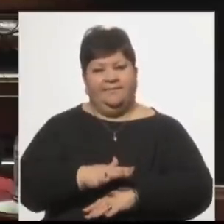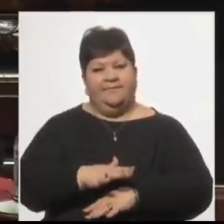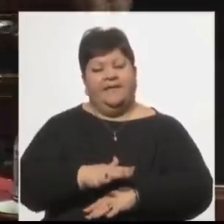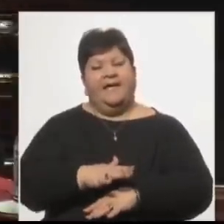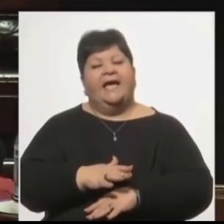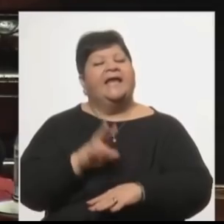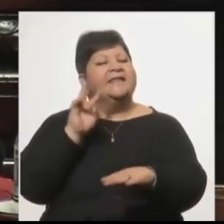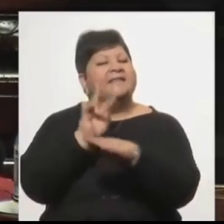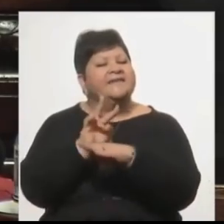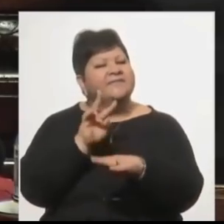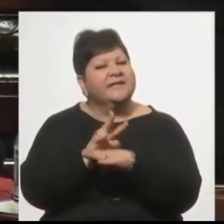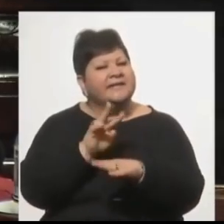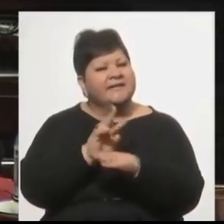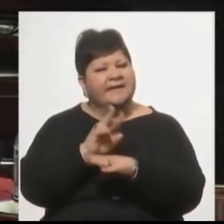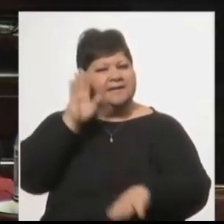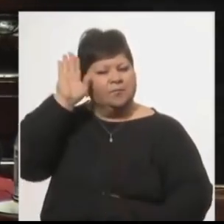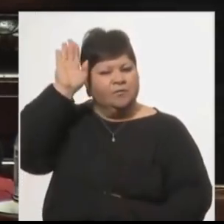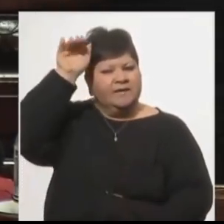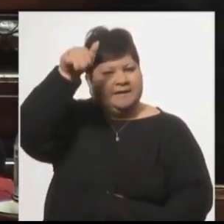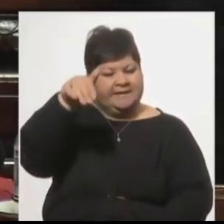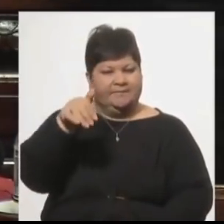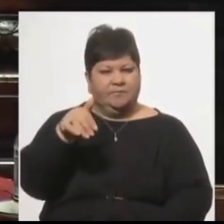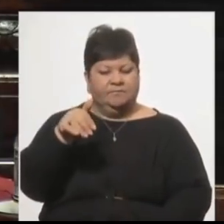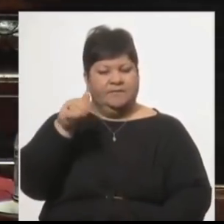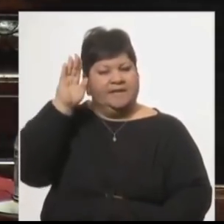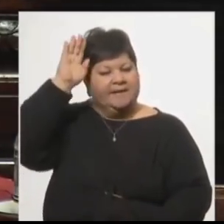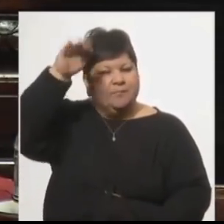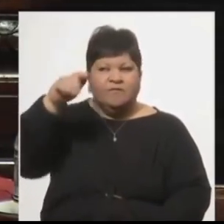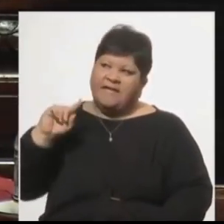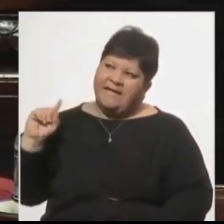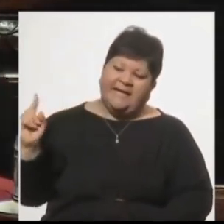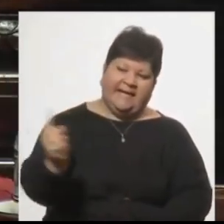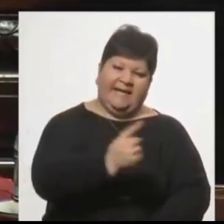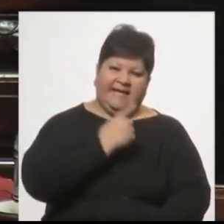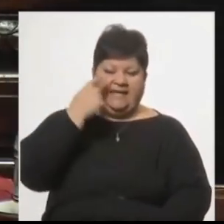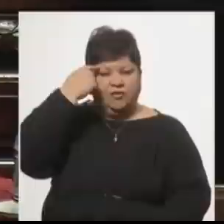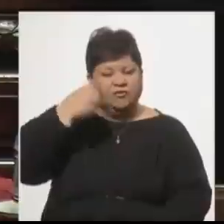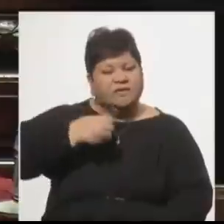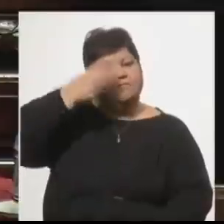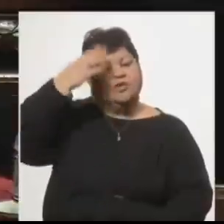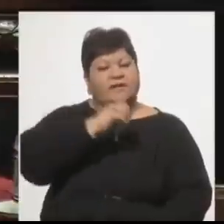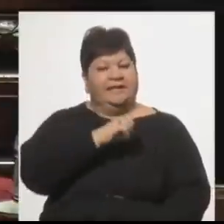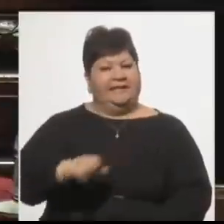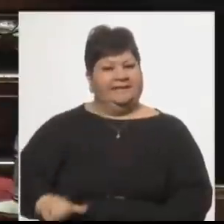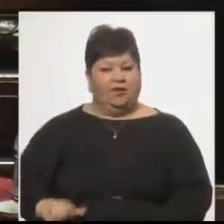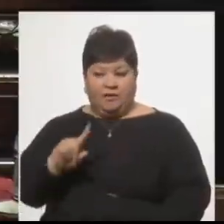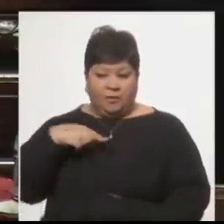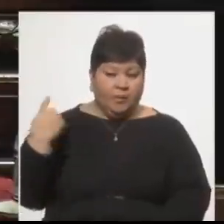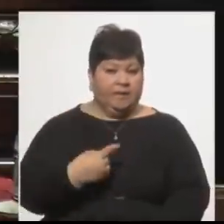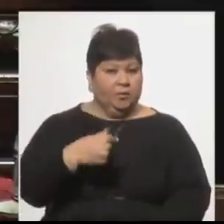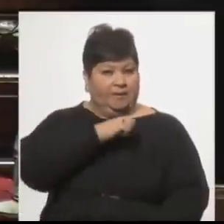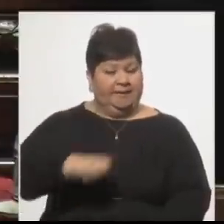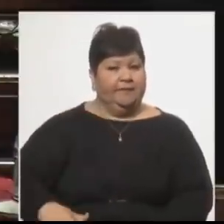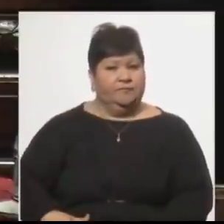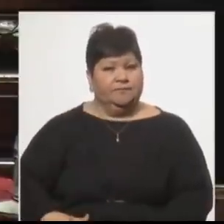a defender el republicanismo, la república laica, la concepción del Estado, de nuestro Estado,